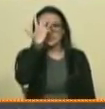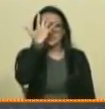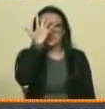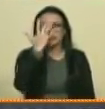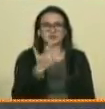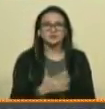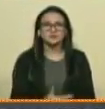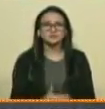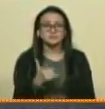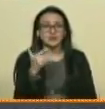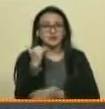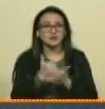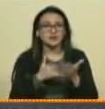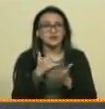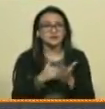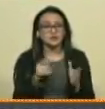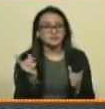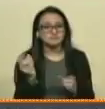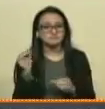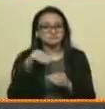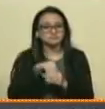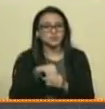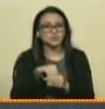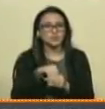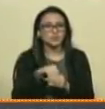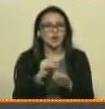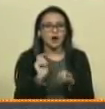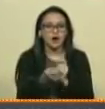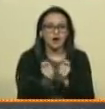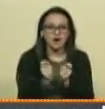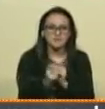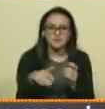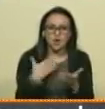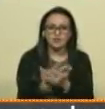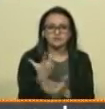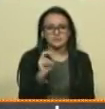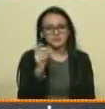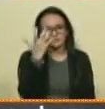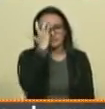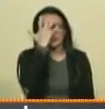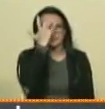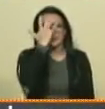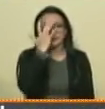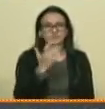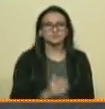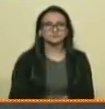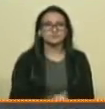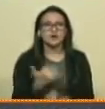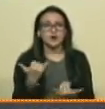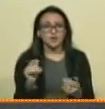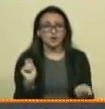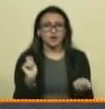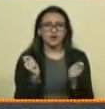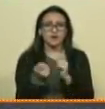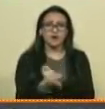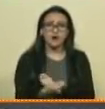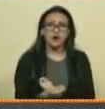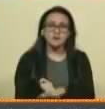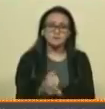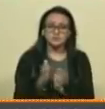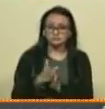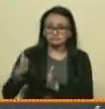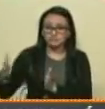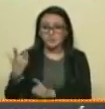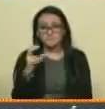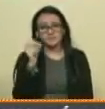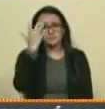En este registro ya están incorporados los cambios realizados hasta el 20 de febrero. Ahora, los cambios que se realicen posterior al 20